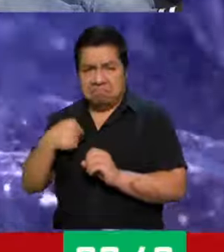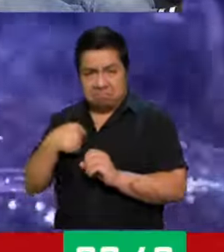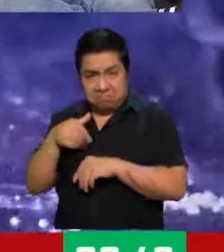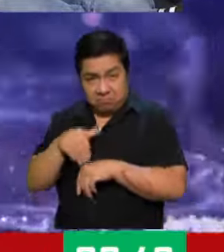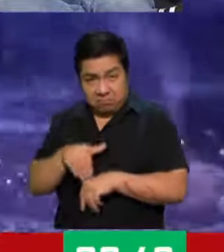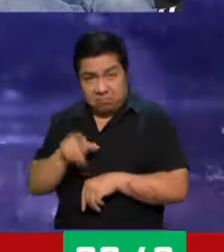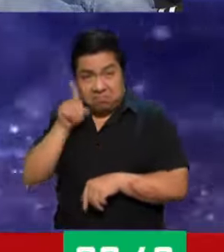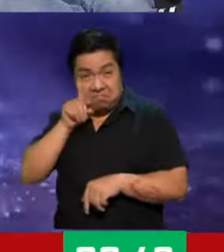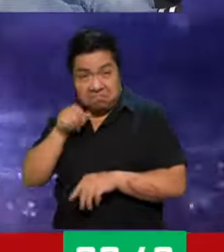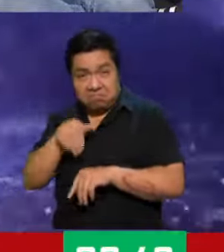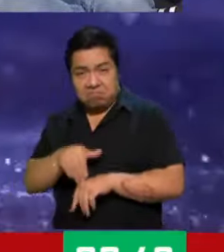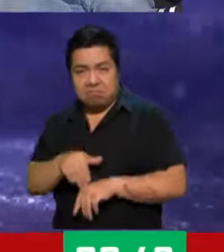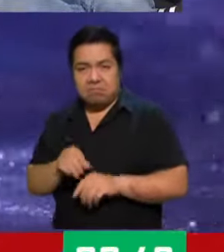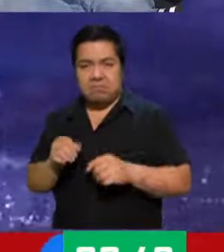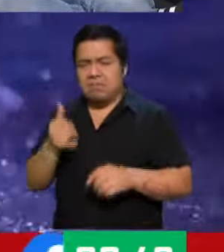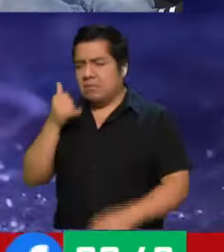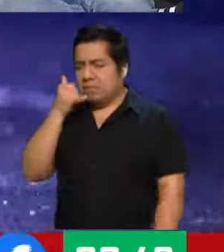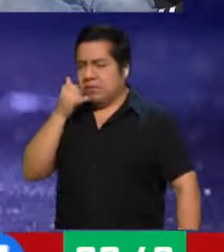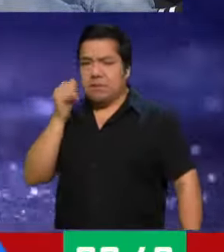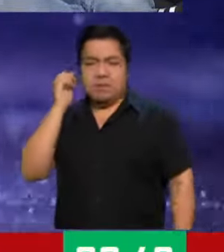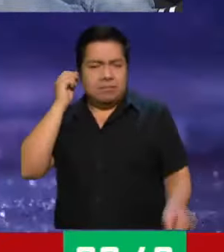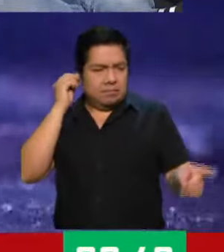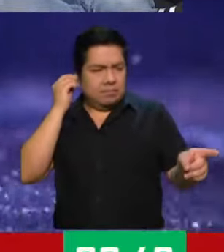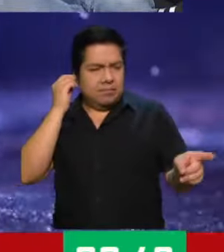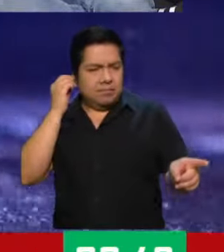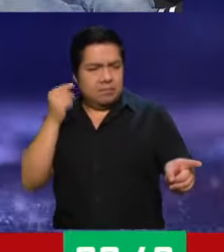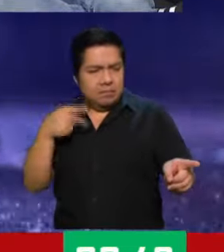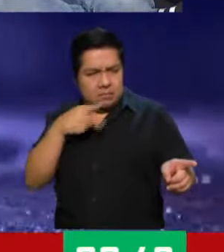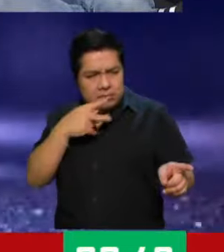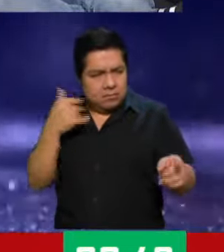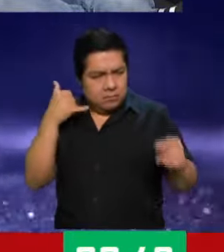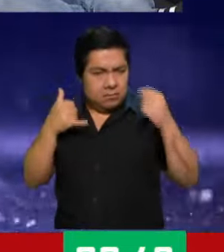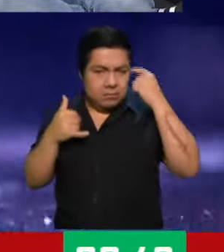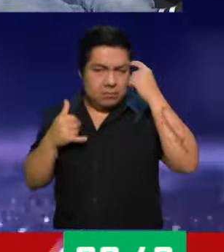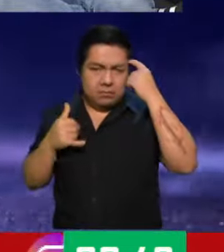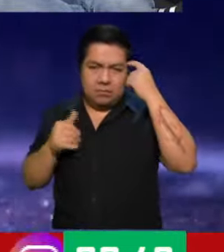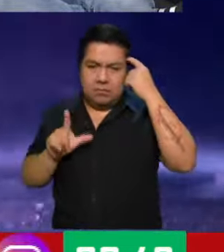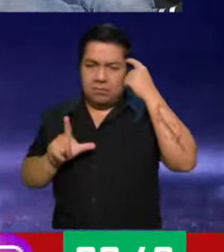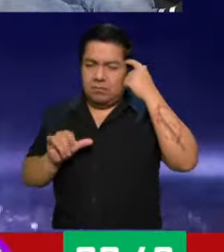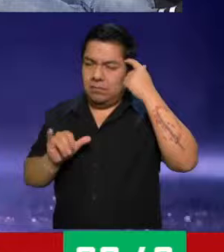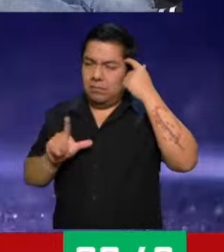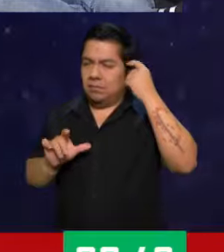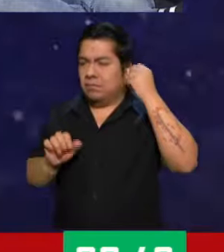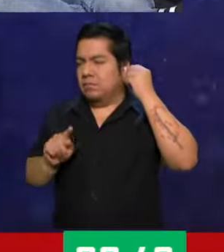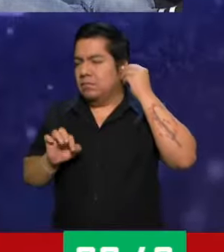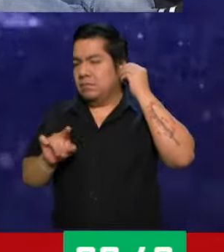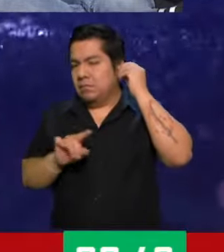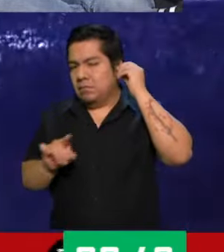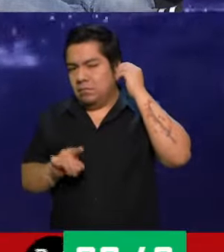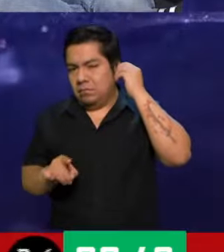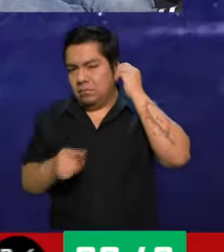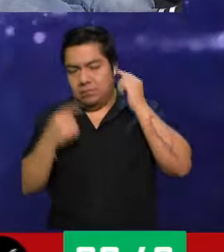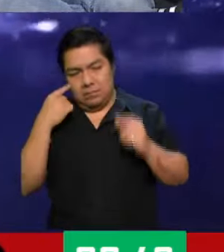hago caso. A ver, ¿okay? Me está sonando nunca. Aquí. Este es tu teléfono. Sí. Sí. Lili Téllez, que le corras,